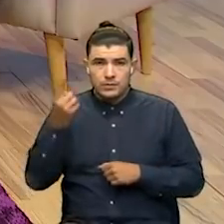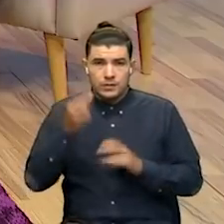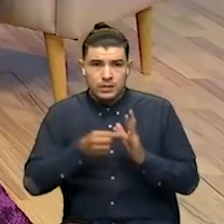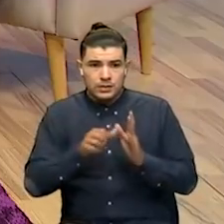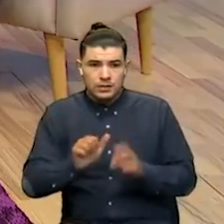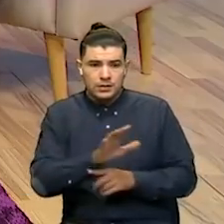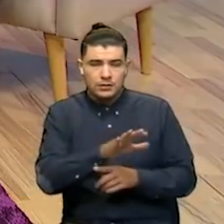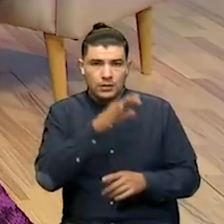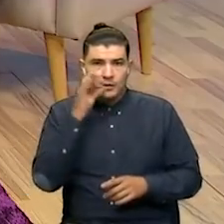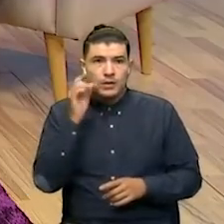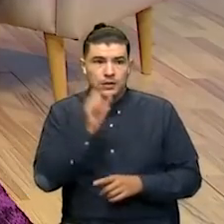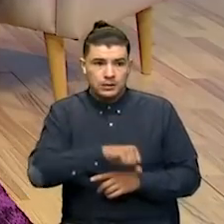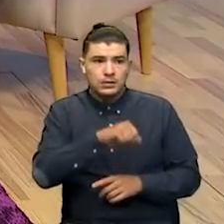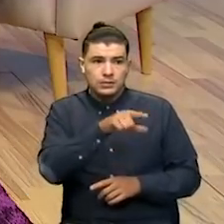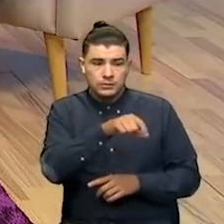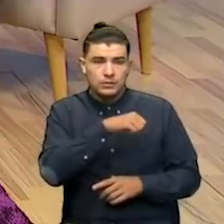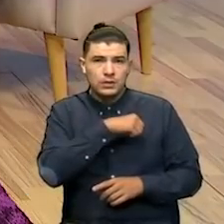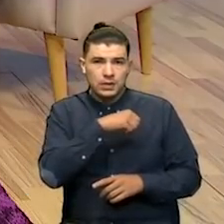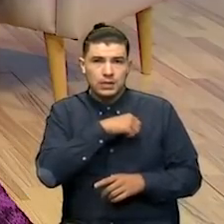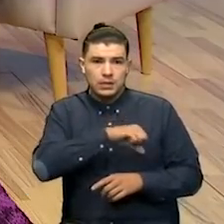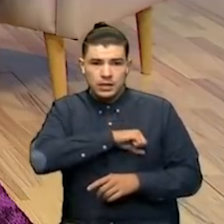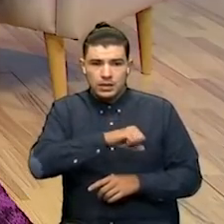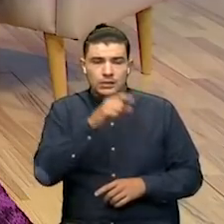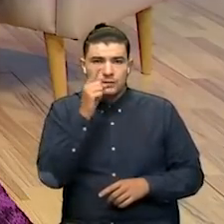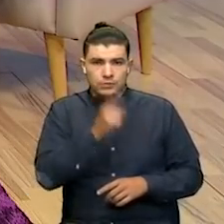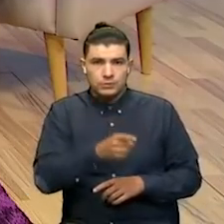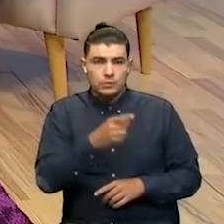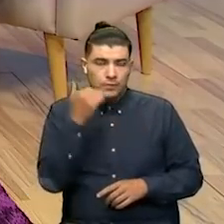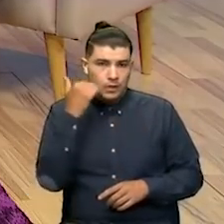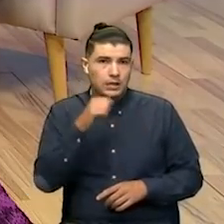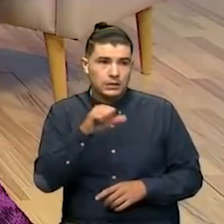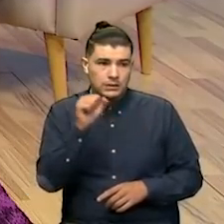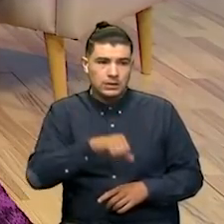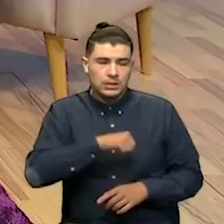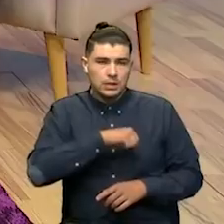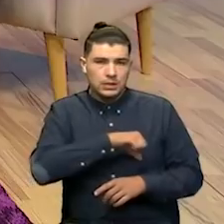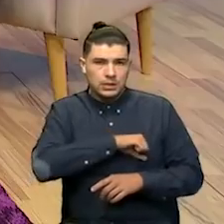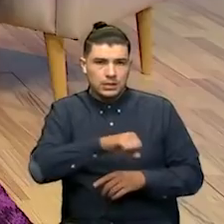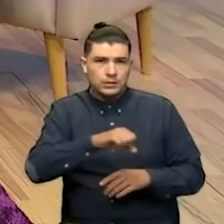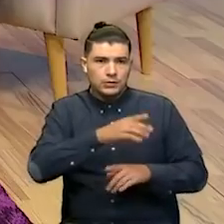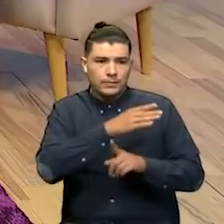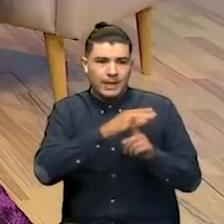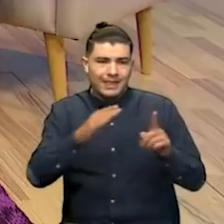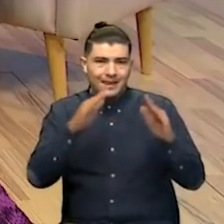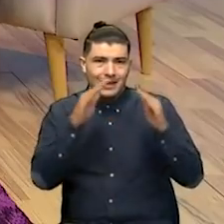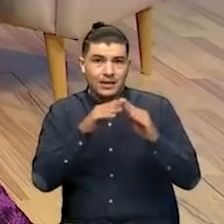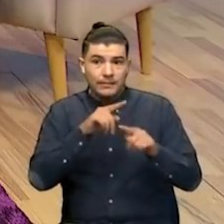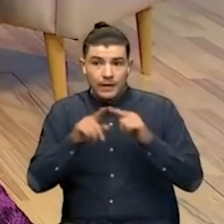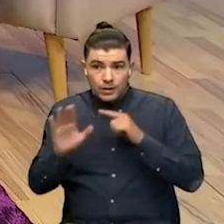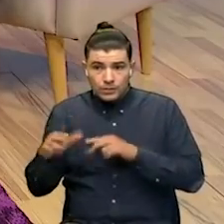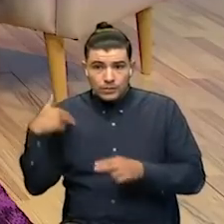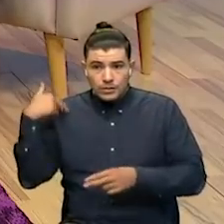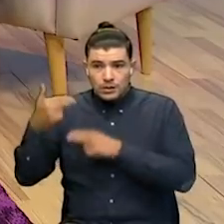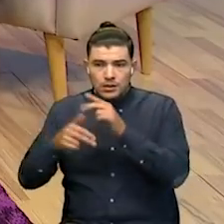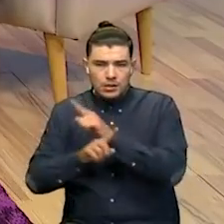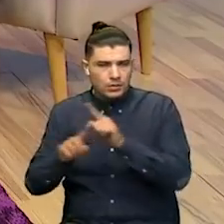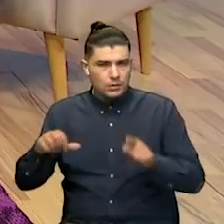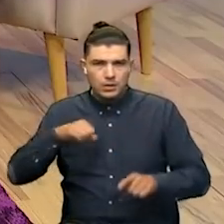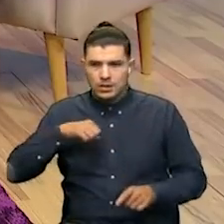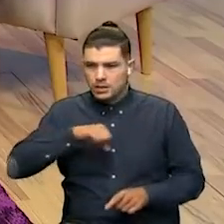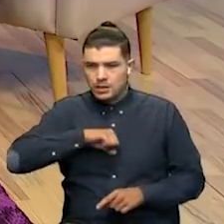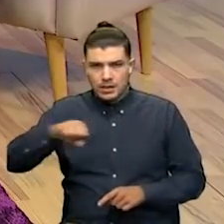de ella. Ajá. O sea, ella sí tendría derecho inicialmente a eso. Uh-huh. Pero claro, ya si fuera por herencia, ella no tendría